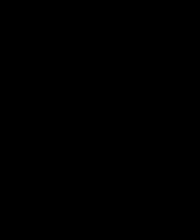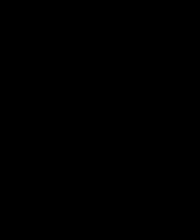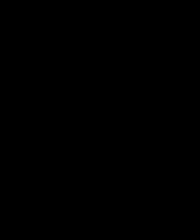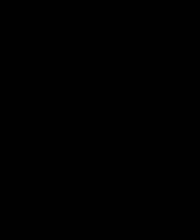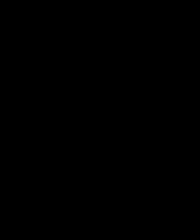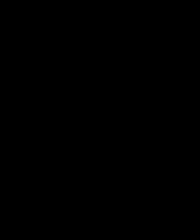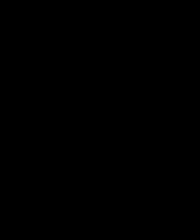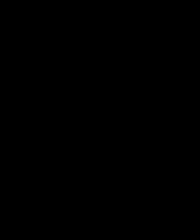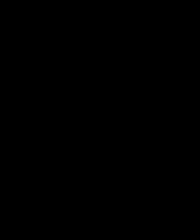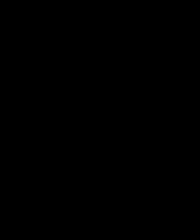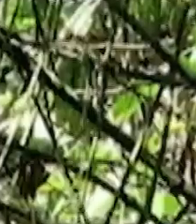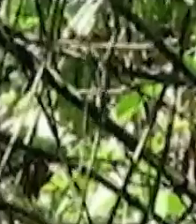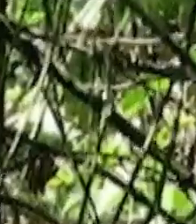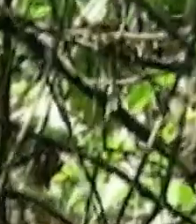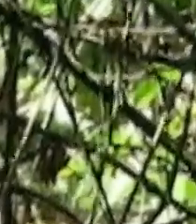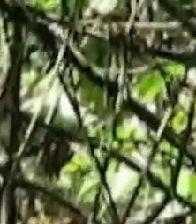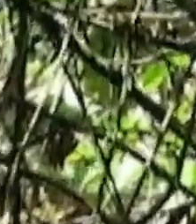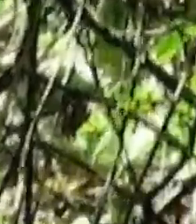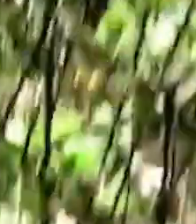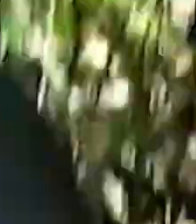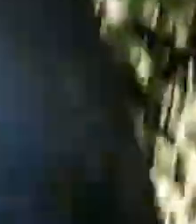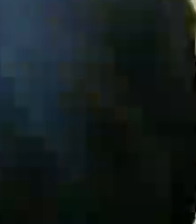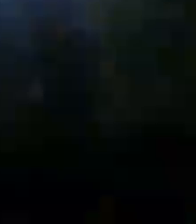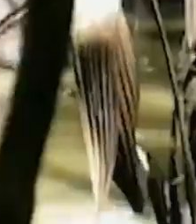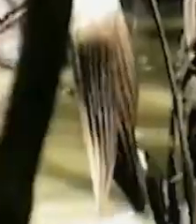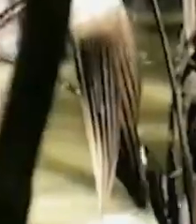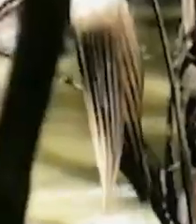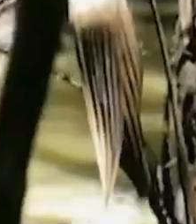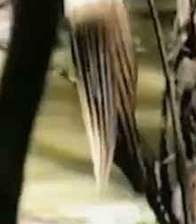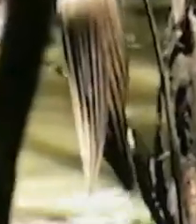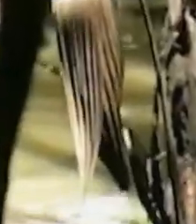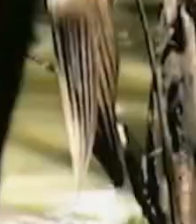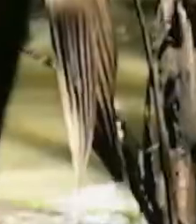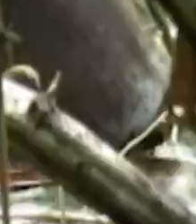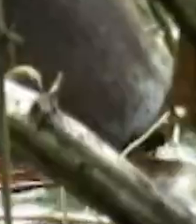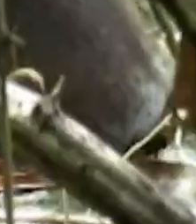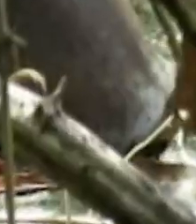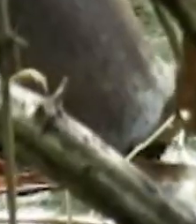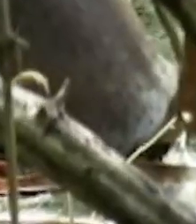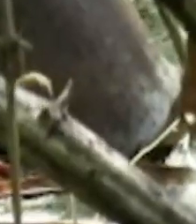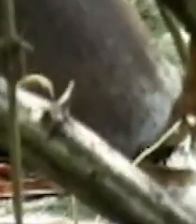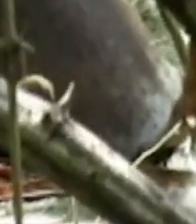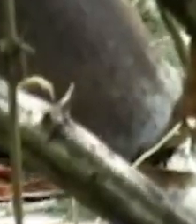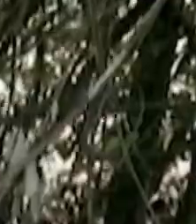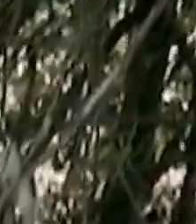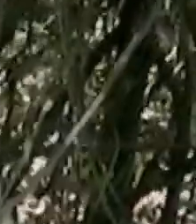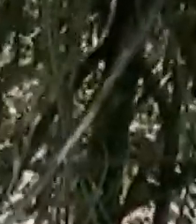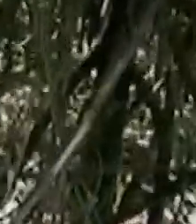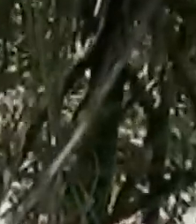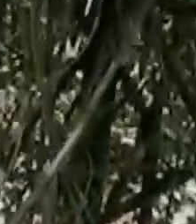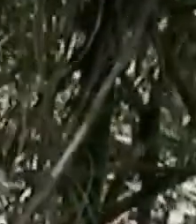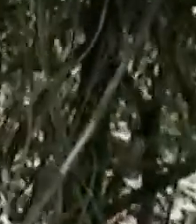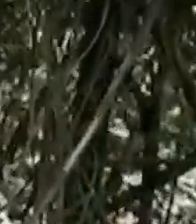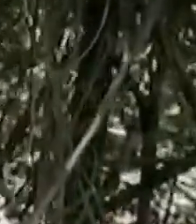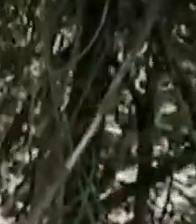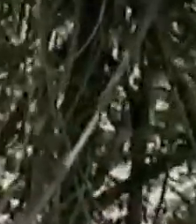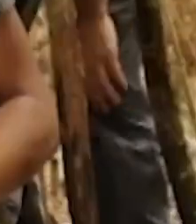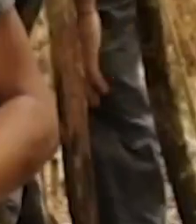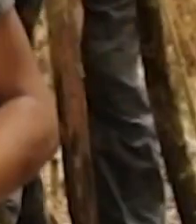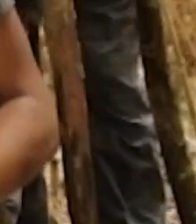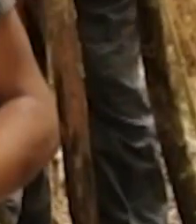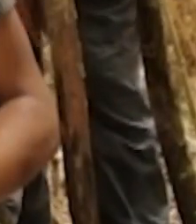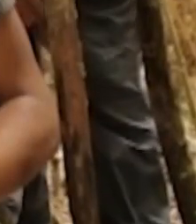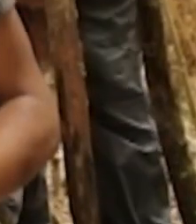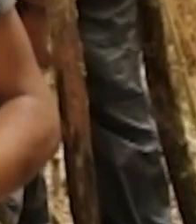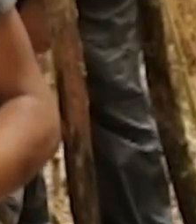Dentro de nuestro espacio Dominio Documental, presentamos Los Caminos de la Danta. La danta